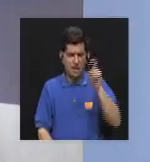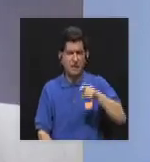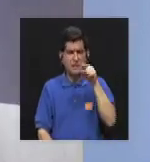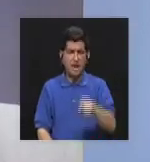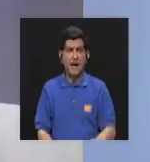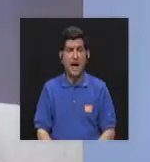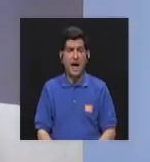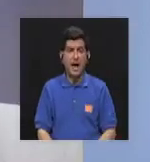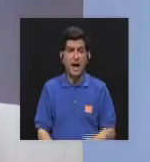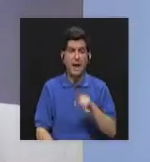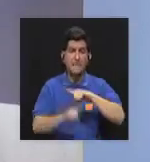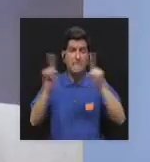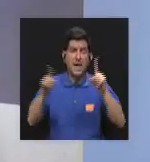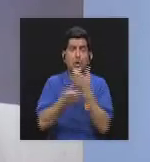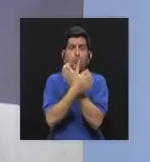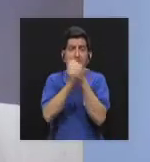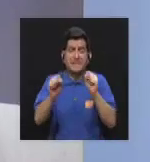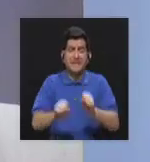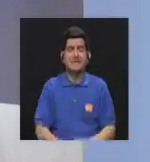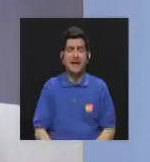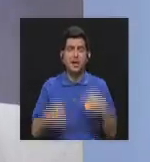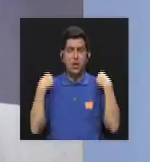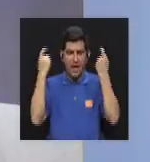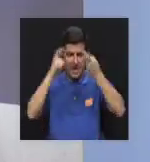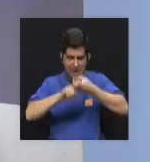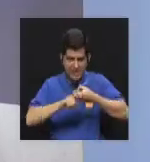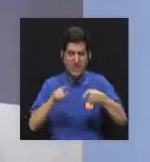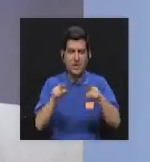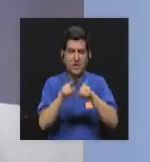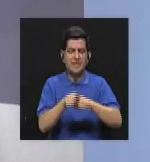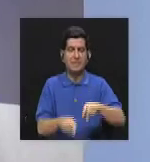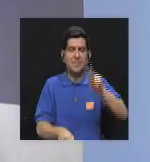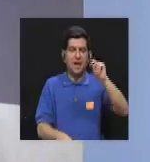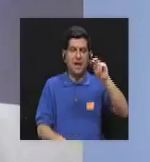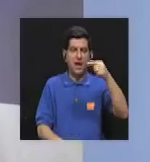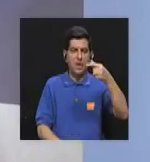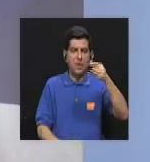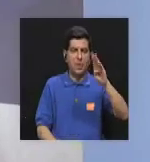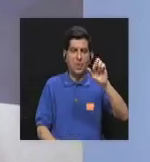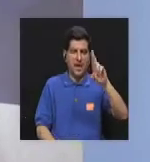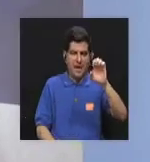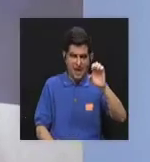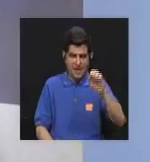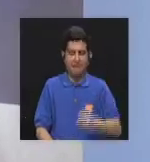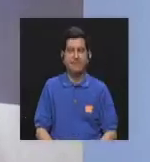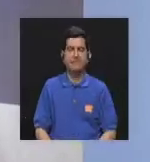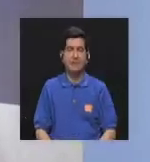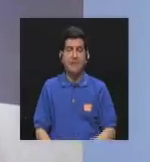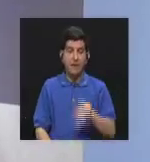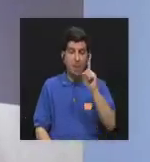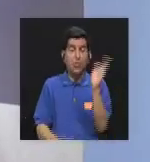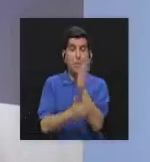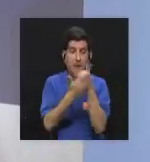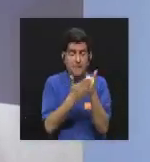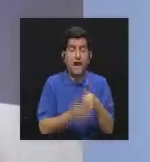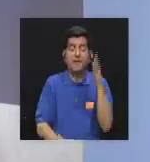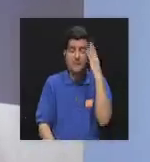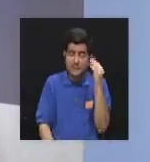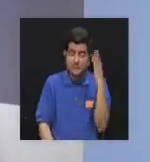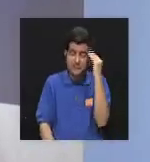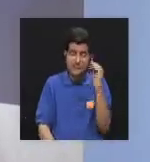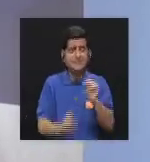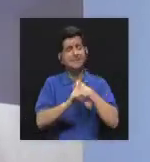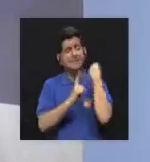Noere, decidimos que hay que rescatarlo en español y en Noere. Claro. Y como comentaba Alejandro, hay una parte de anécdotas,